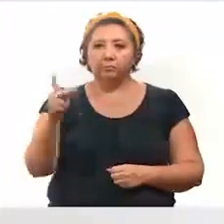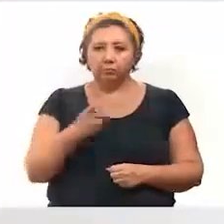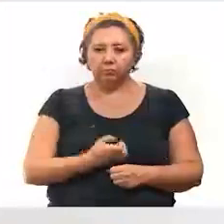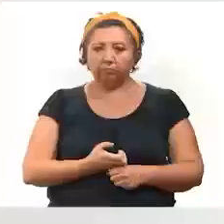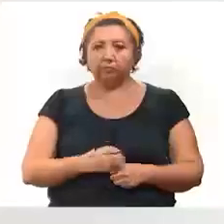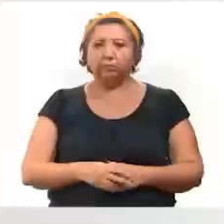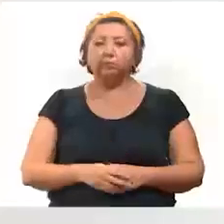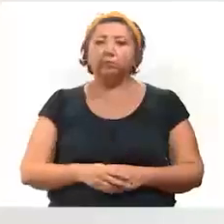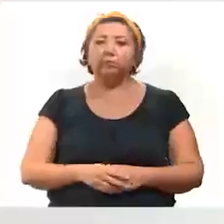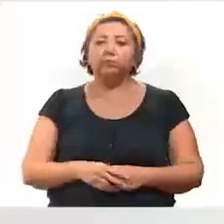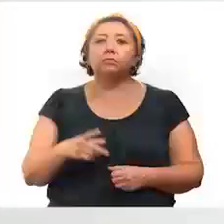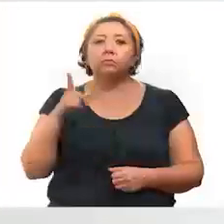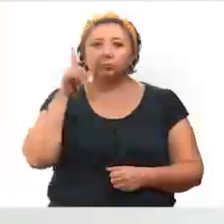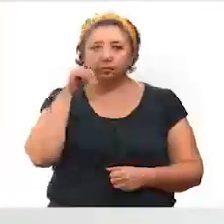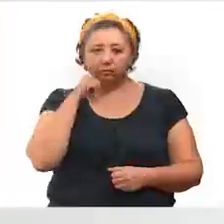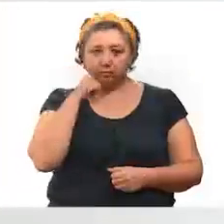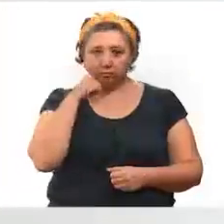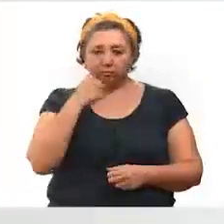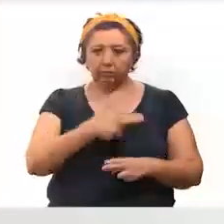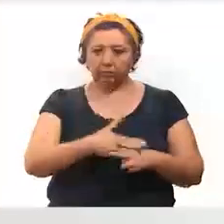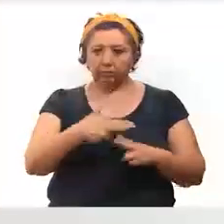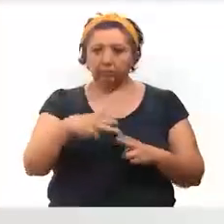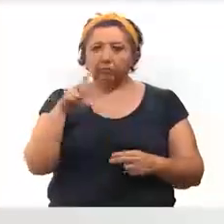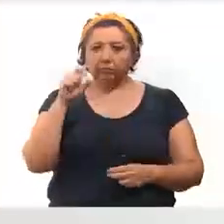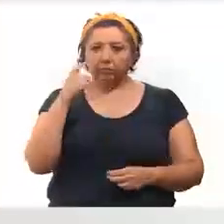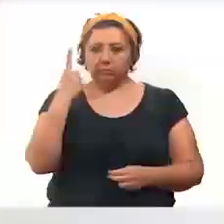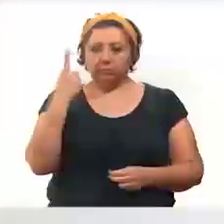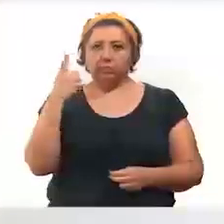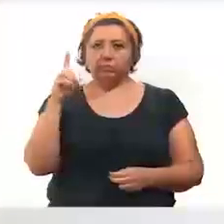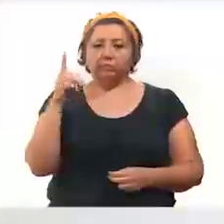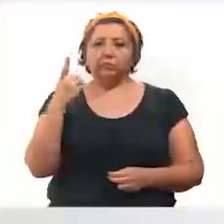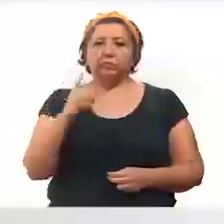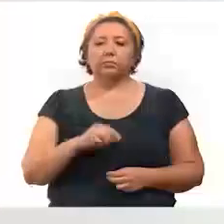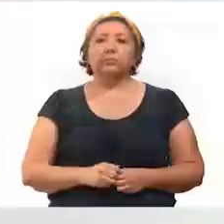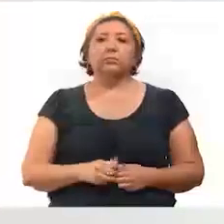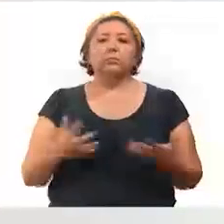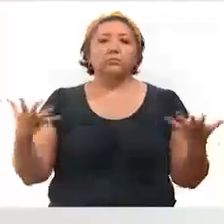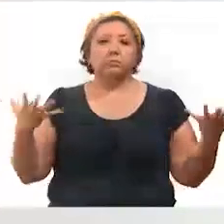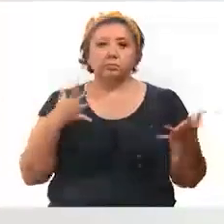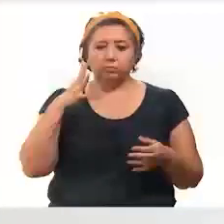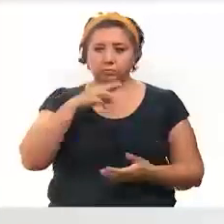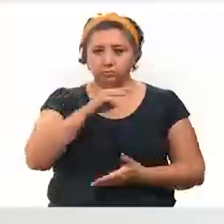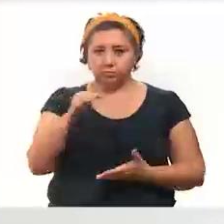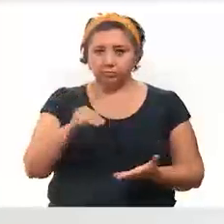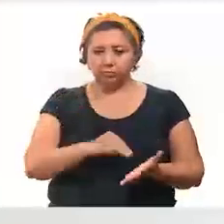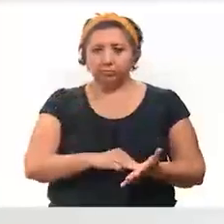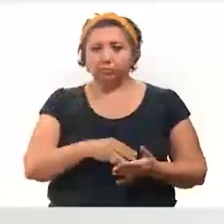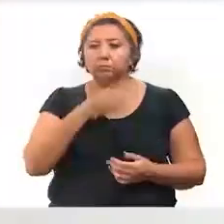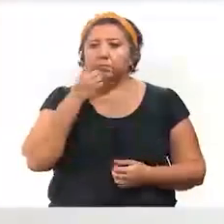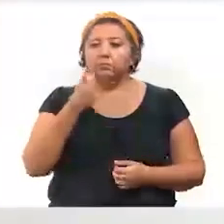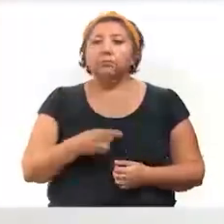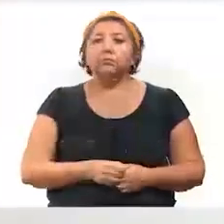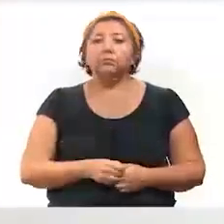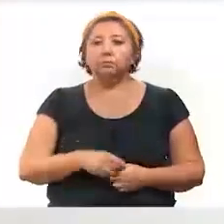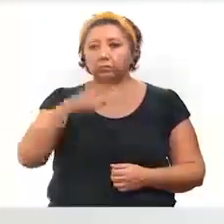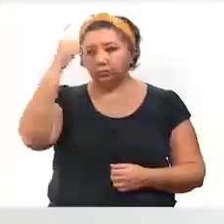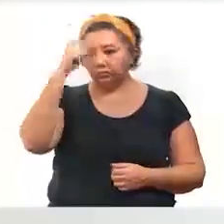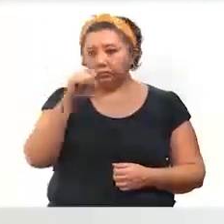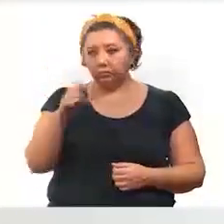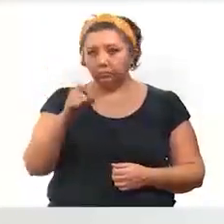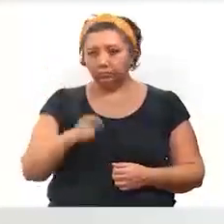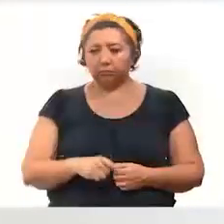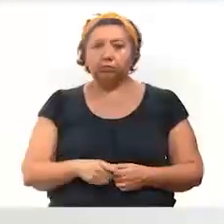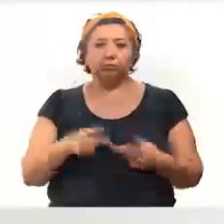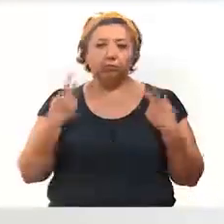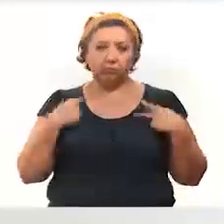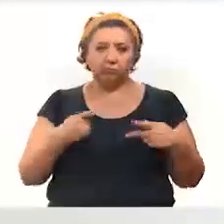del estado. A partir de mañana y hasta el 21 de diciembre se llevará a cabo en Mérida la aplicación del refuerzo para el mismo